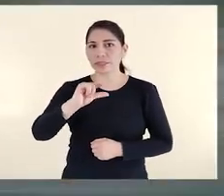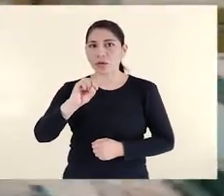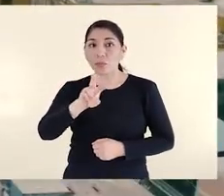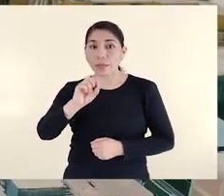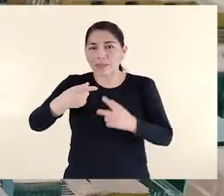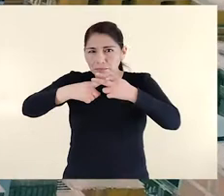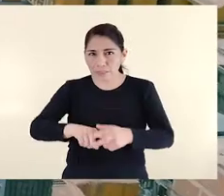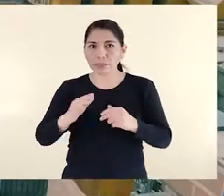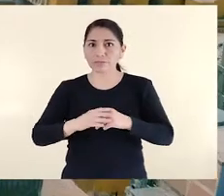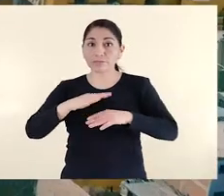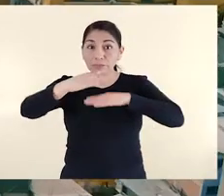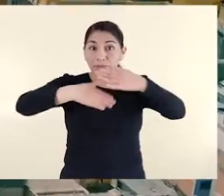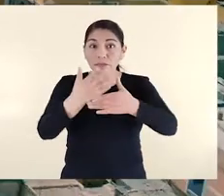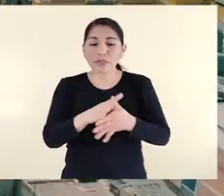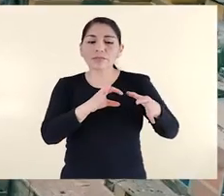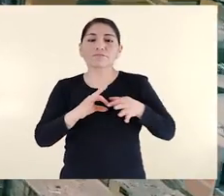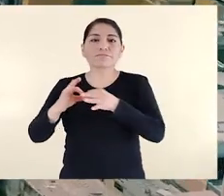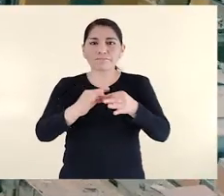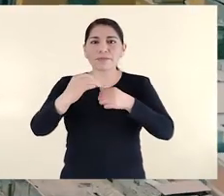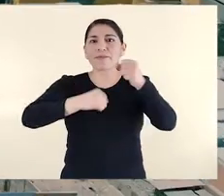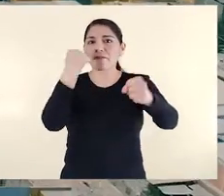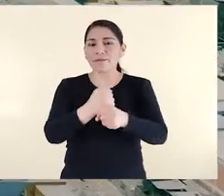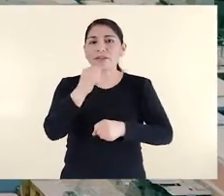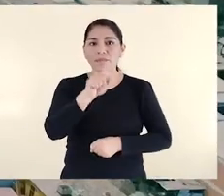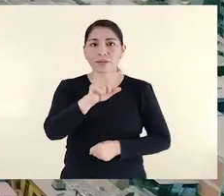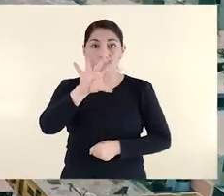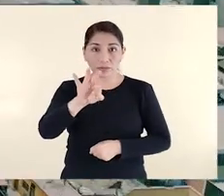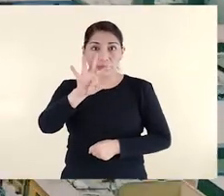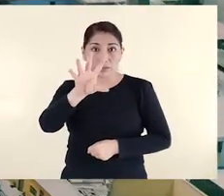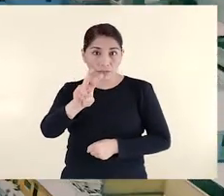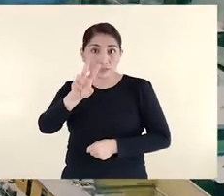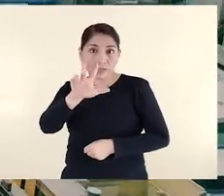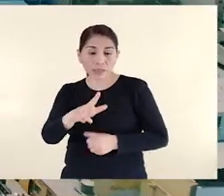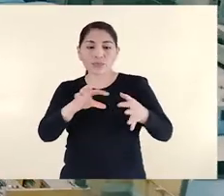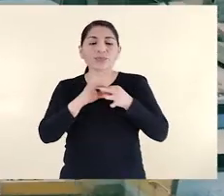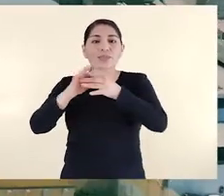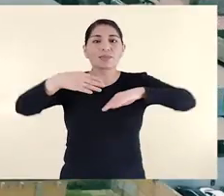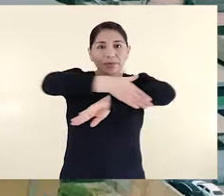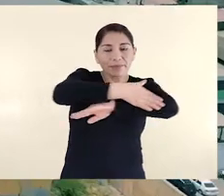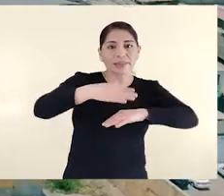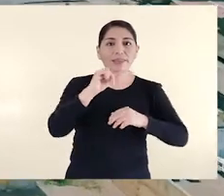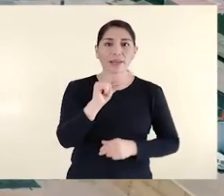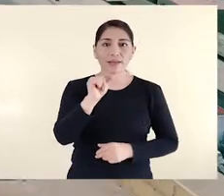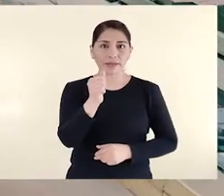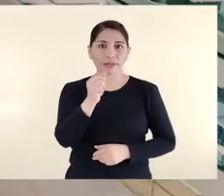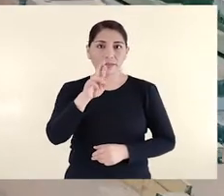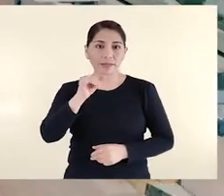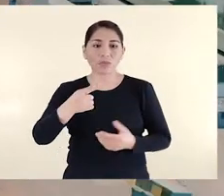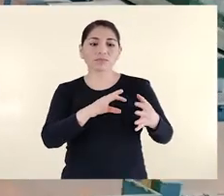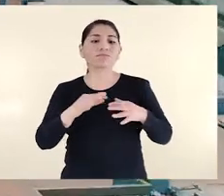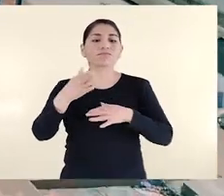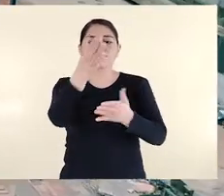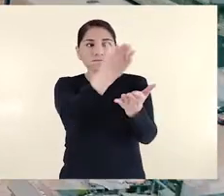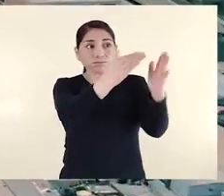La Colmena a principios del siglo XX, recién pudo completarse en 1963, uniéndola con la avenida